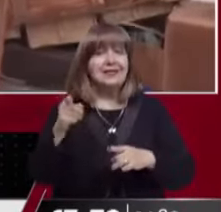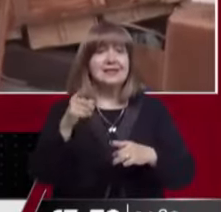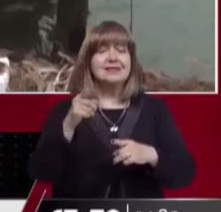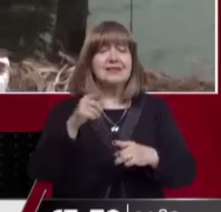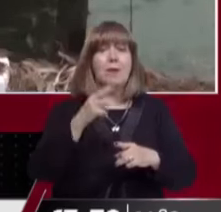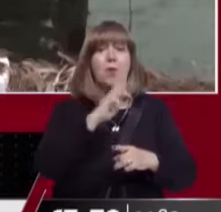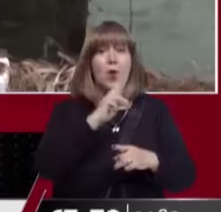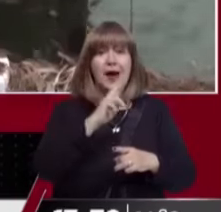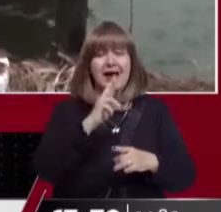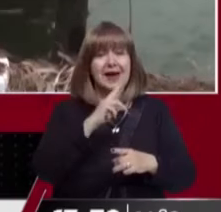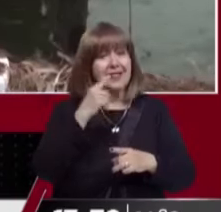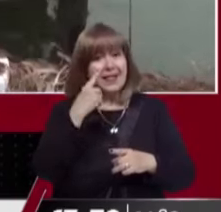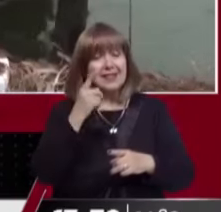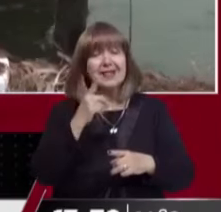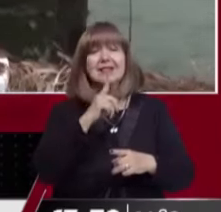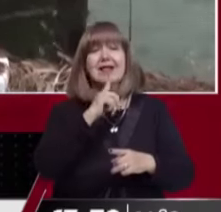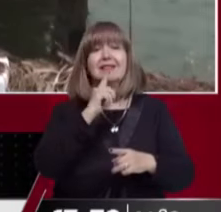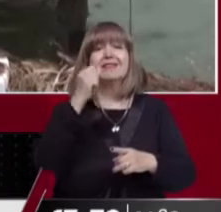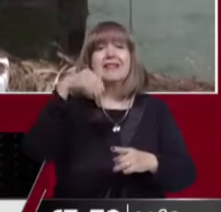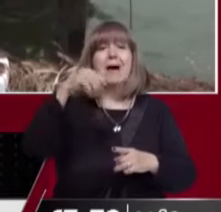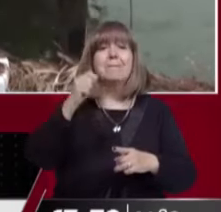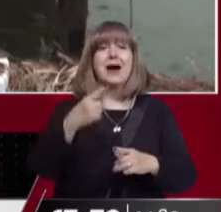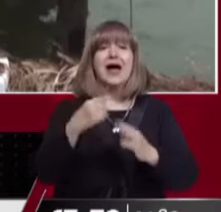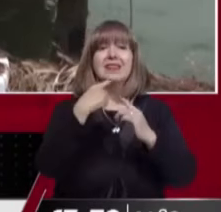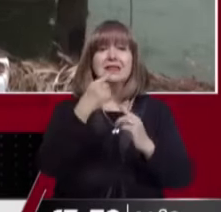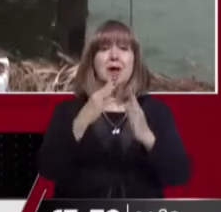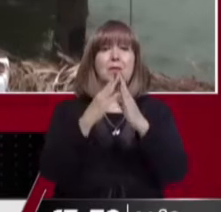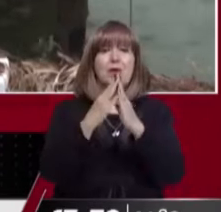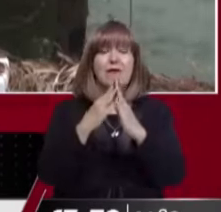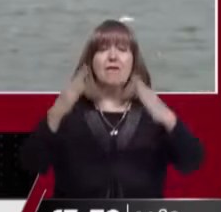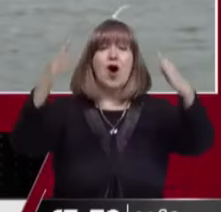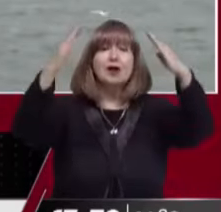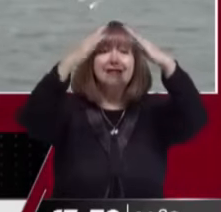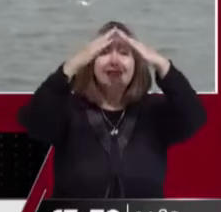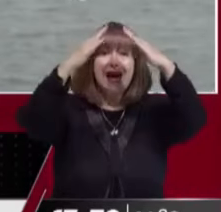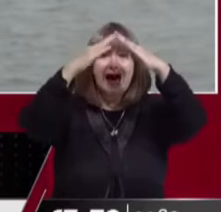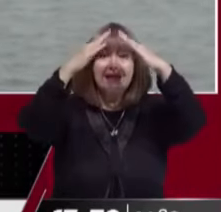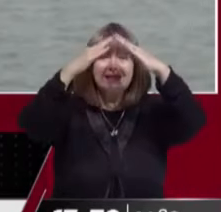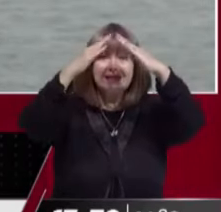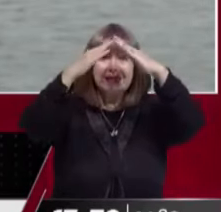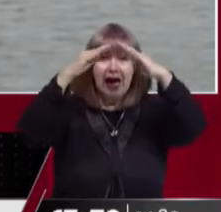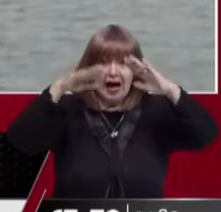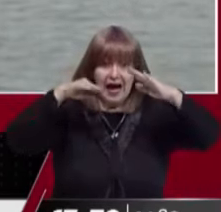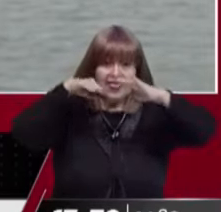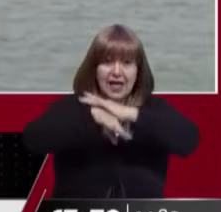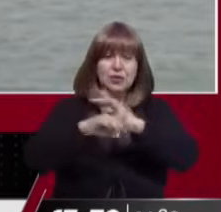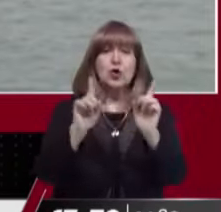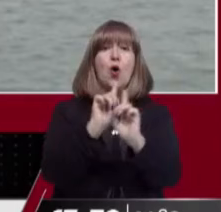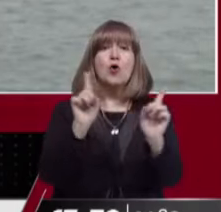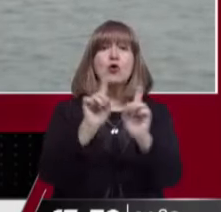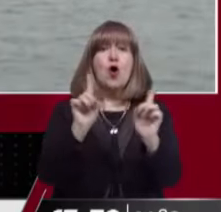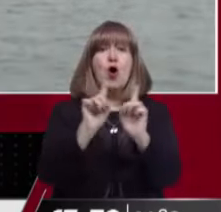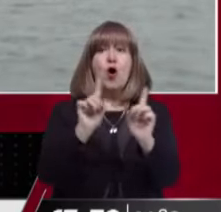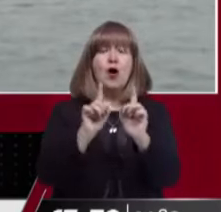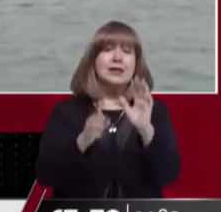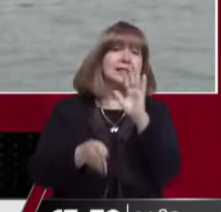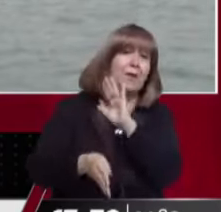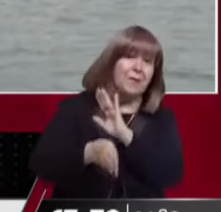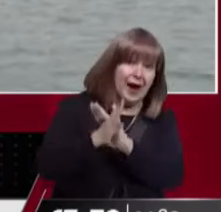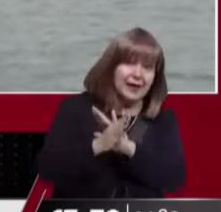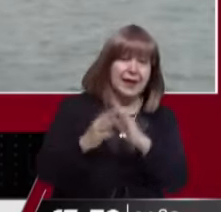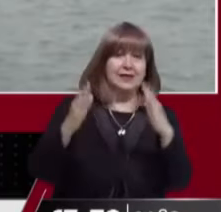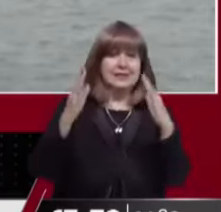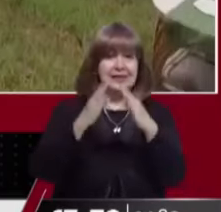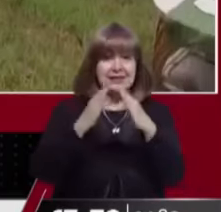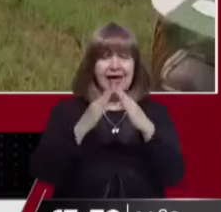Tampa, lo que dijo es: no se queden adentro de sus casas porque se van a transformar en ataúdes. Si se quedan